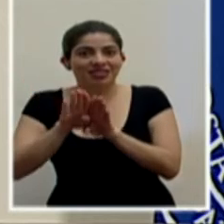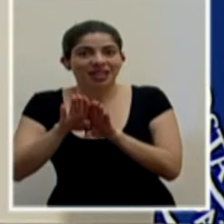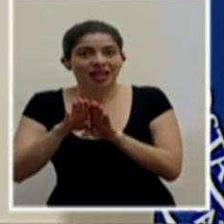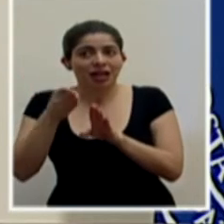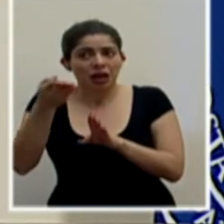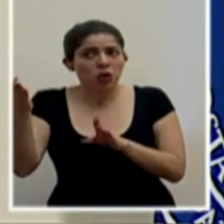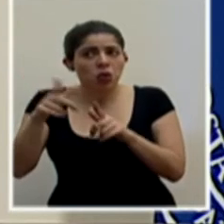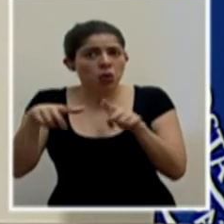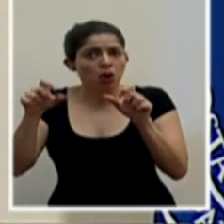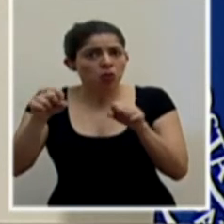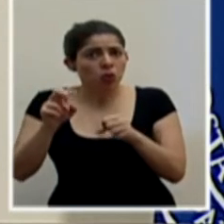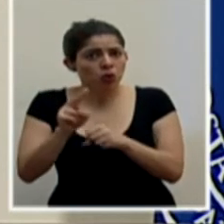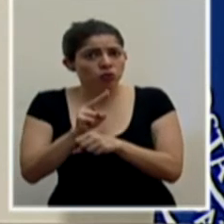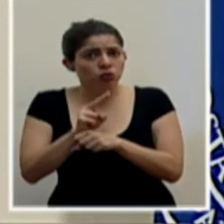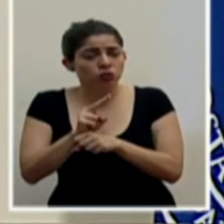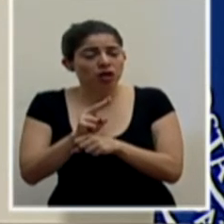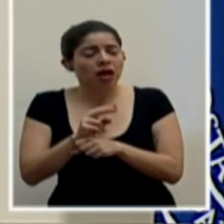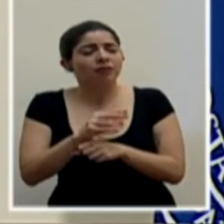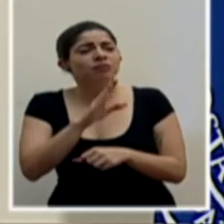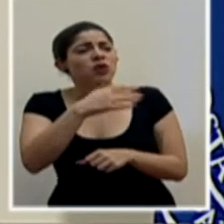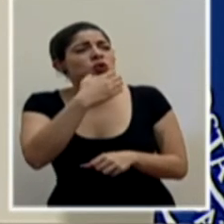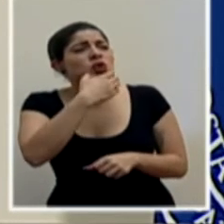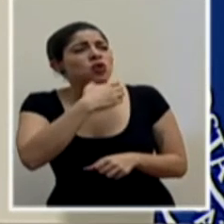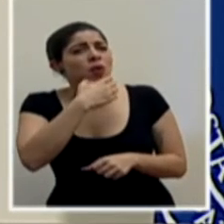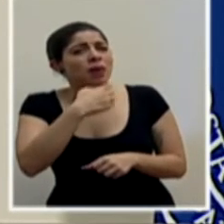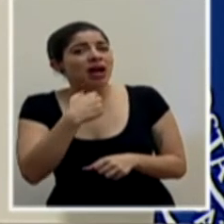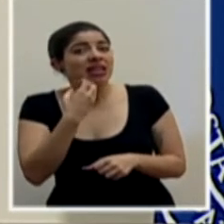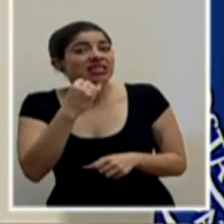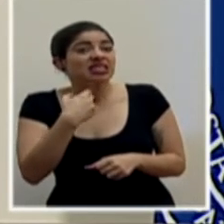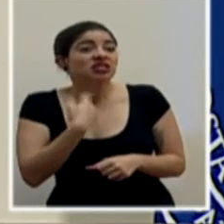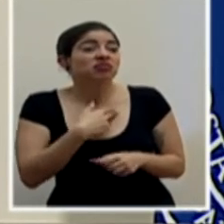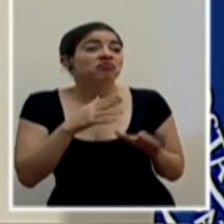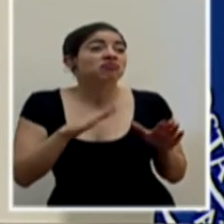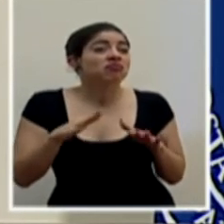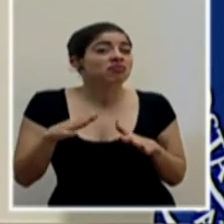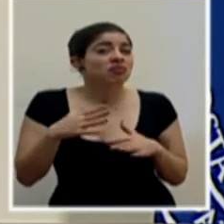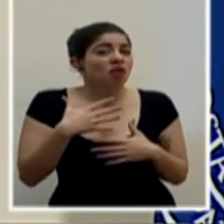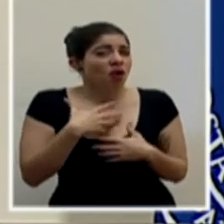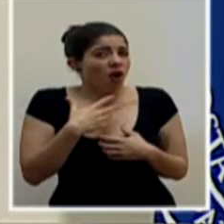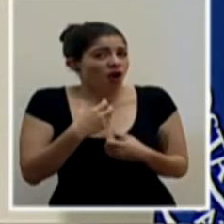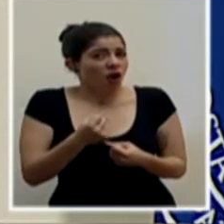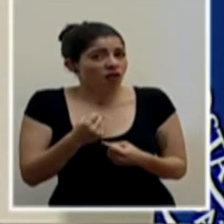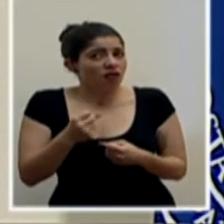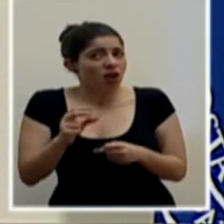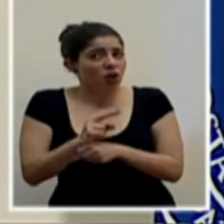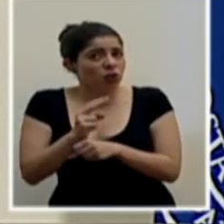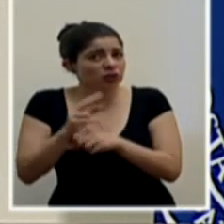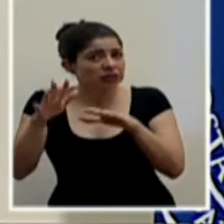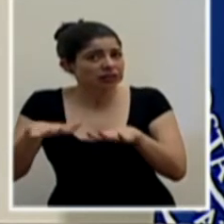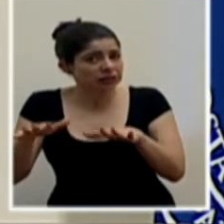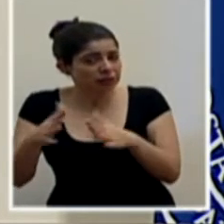utilizar. ¿Nos confiamos, don Román, si se nos hizo tarde en la conversión de estos espacios?